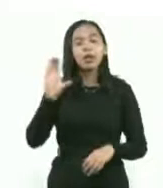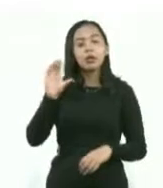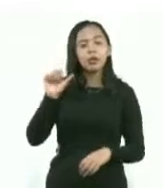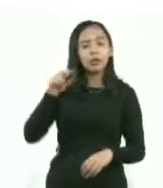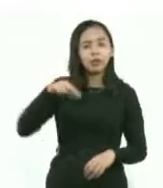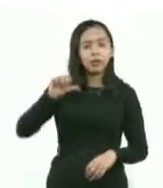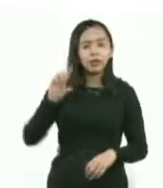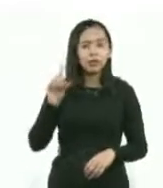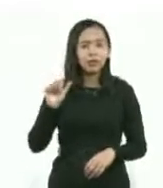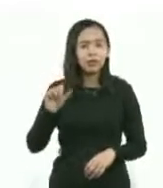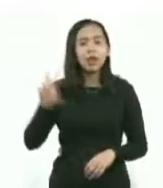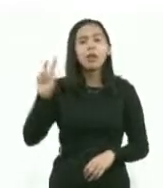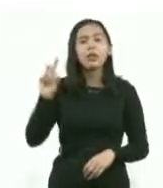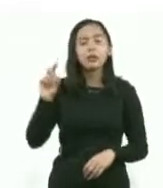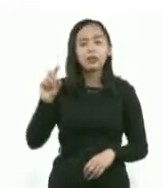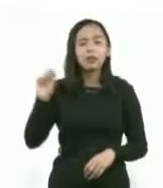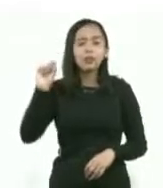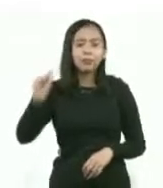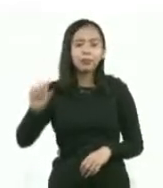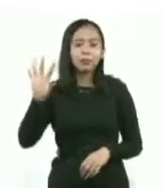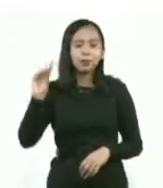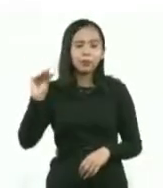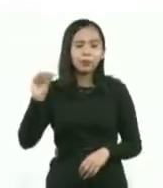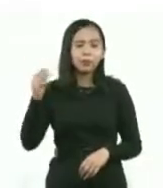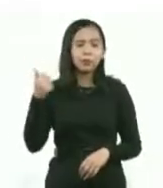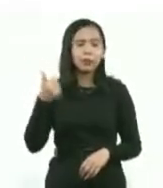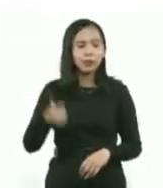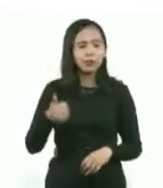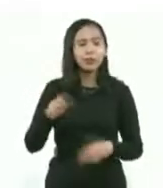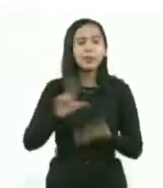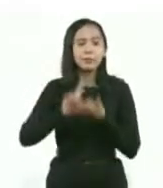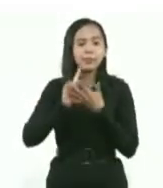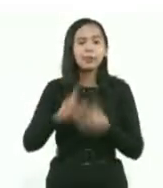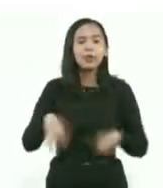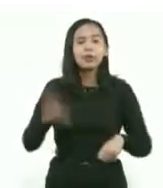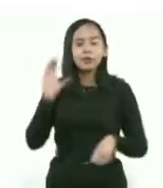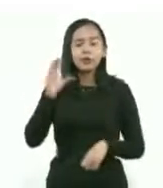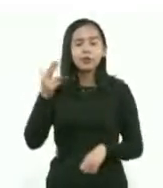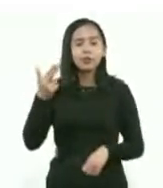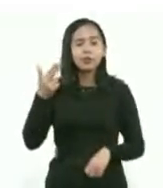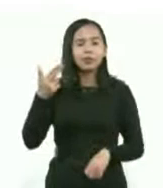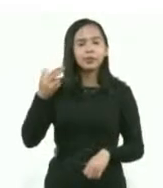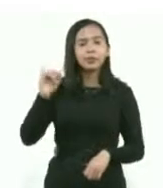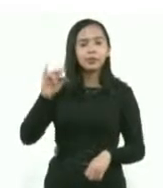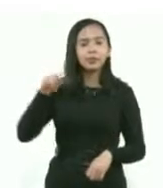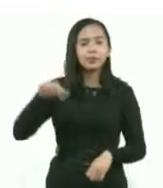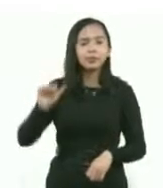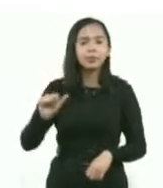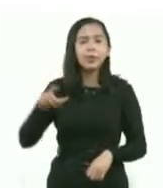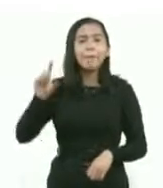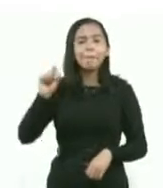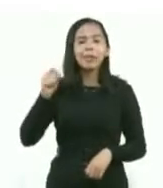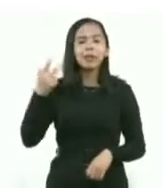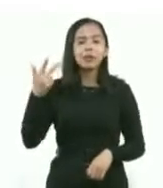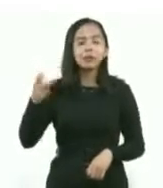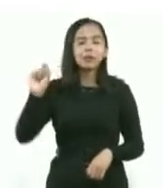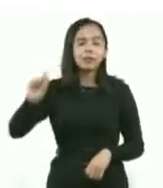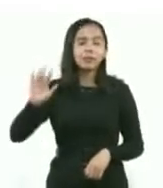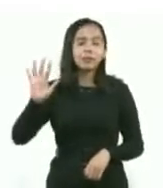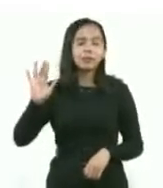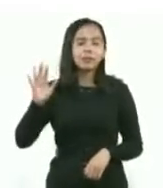30 pesos con 96 centavos el litro. China, 28 pesos con 58 centavos el litro.